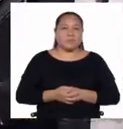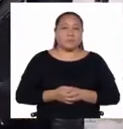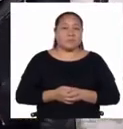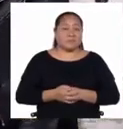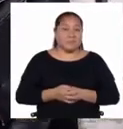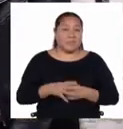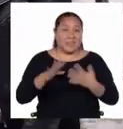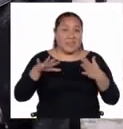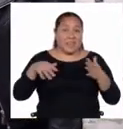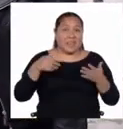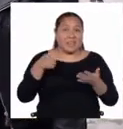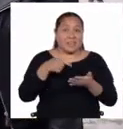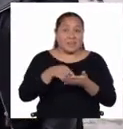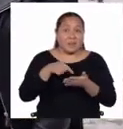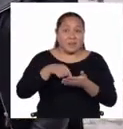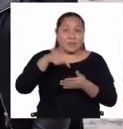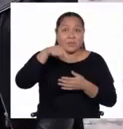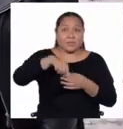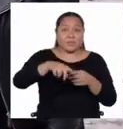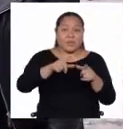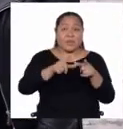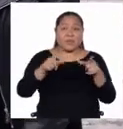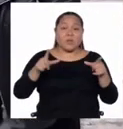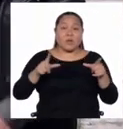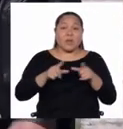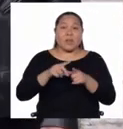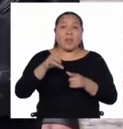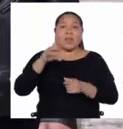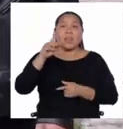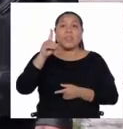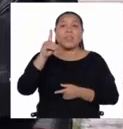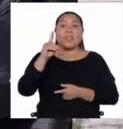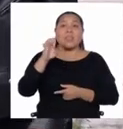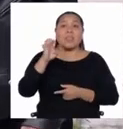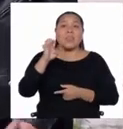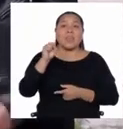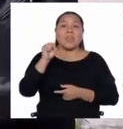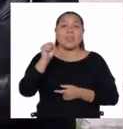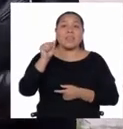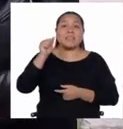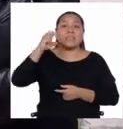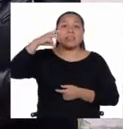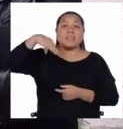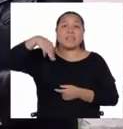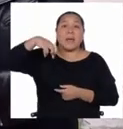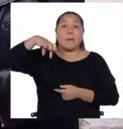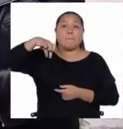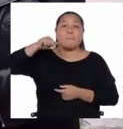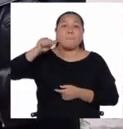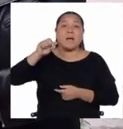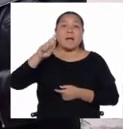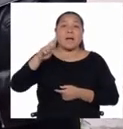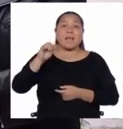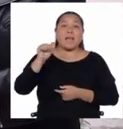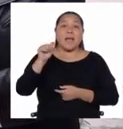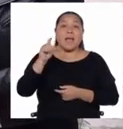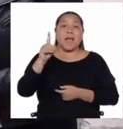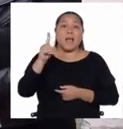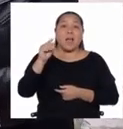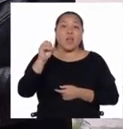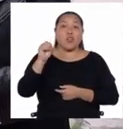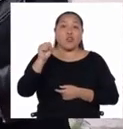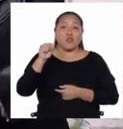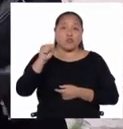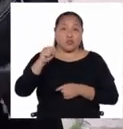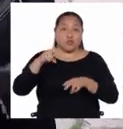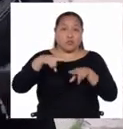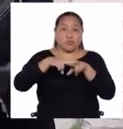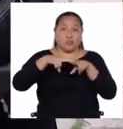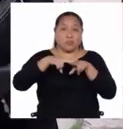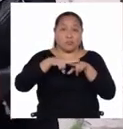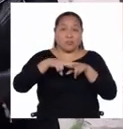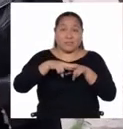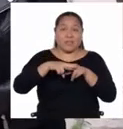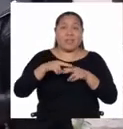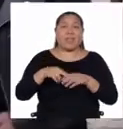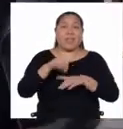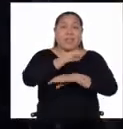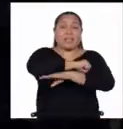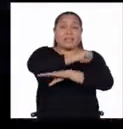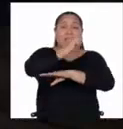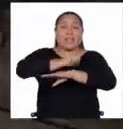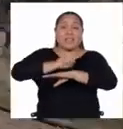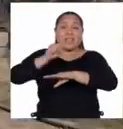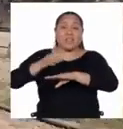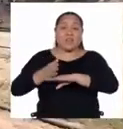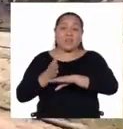Estamos en la estación de Desamparados y felices porque vamos a tomar el ferrocarril central andino rumbo a